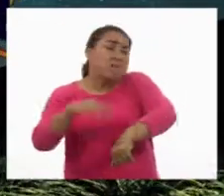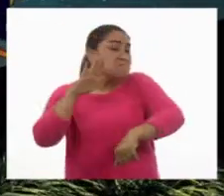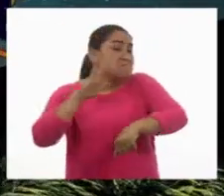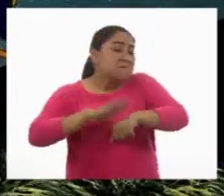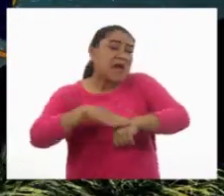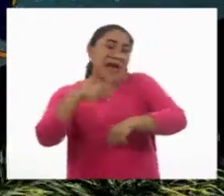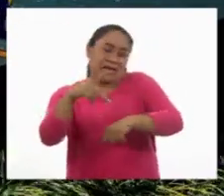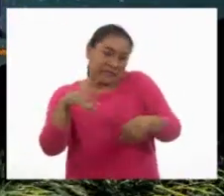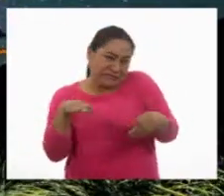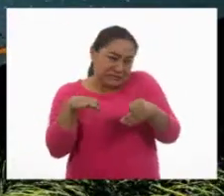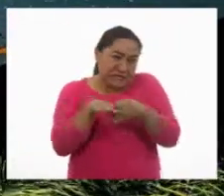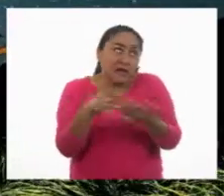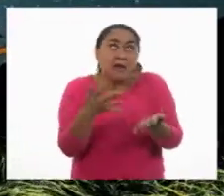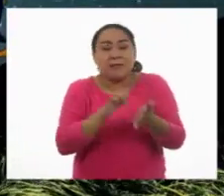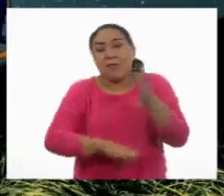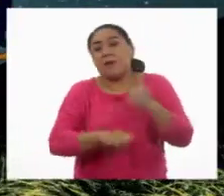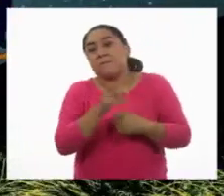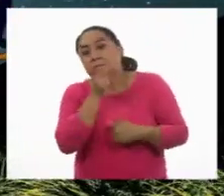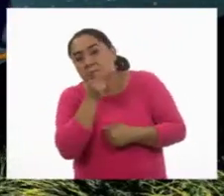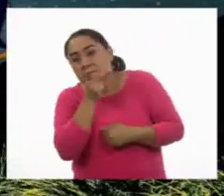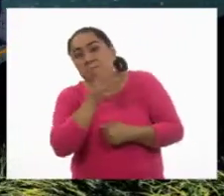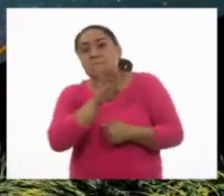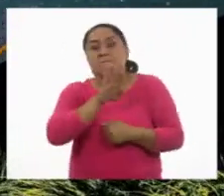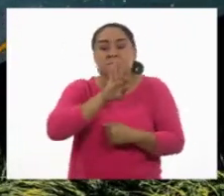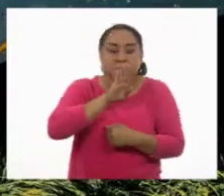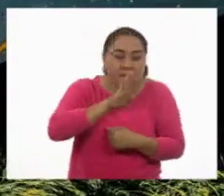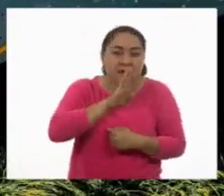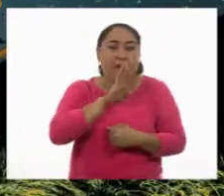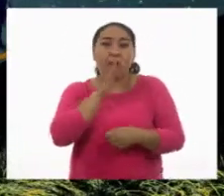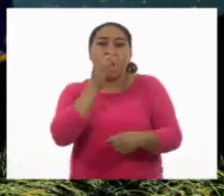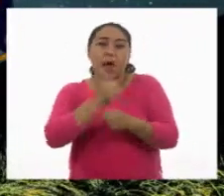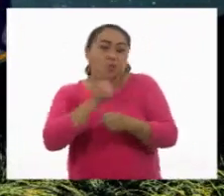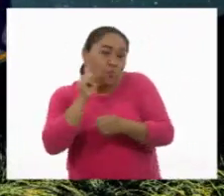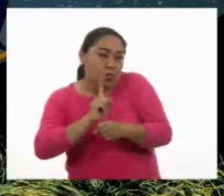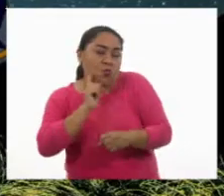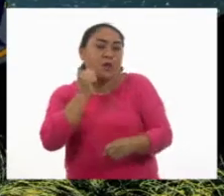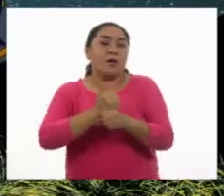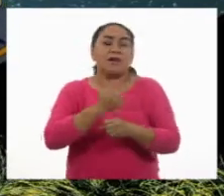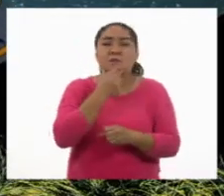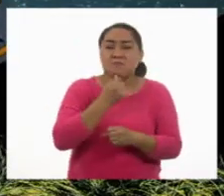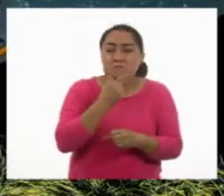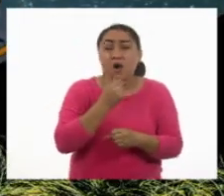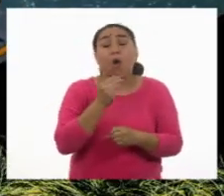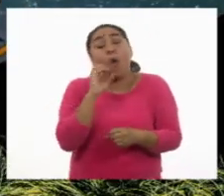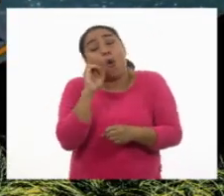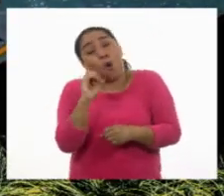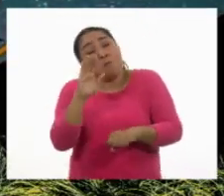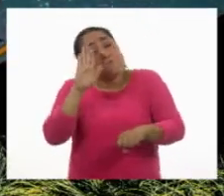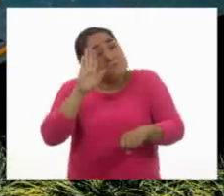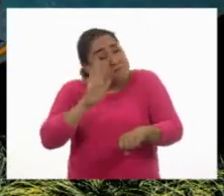son muy cercanos como papá y mamá, abuelo y abuela, hasta los